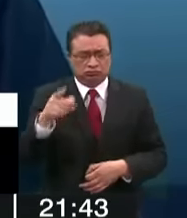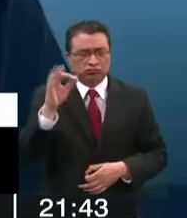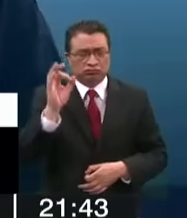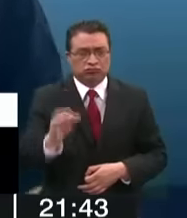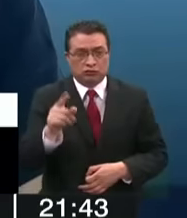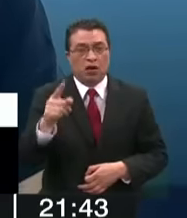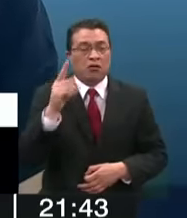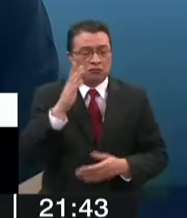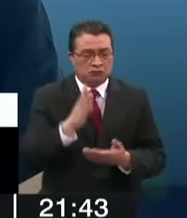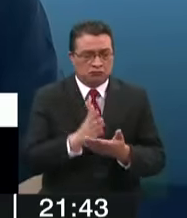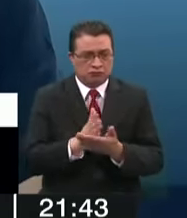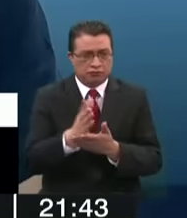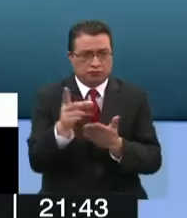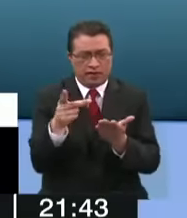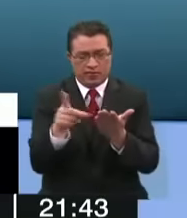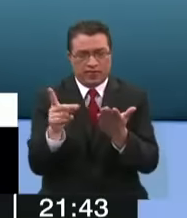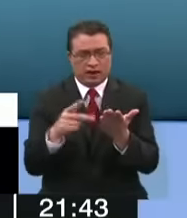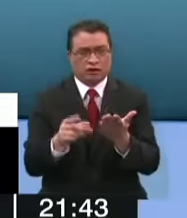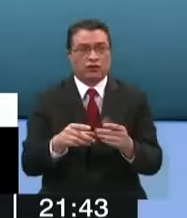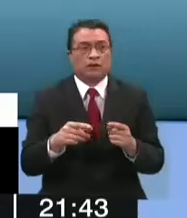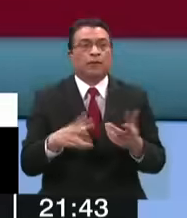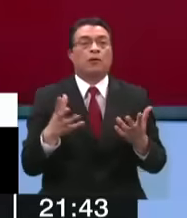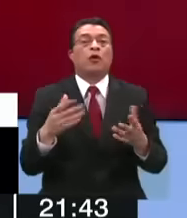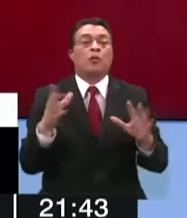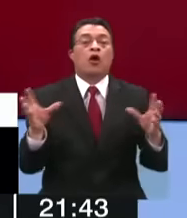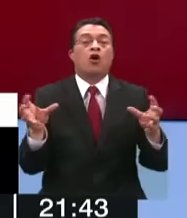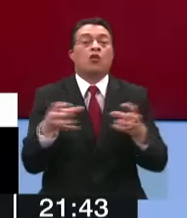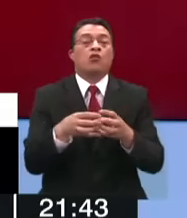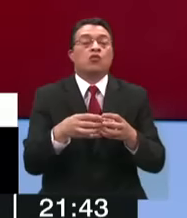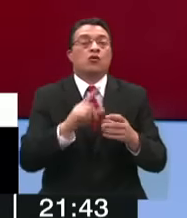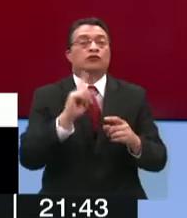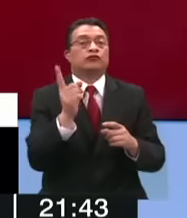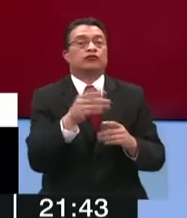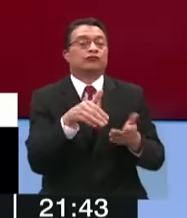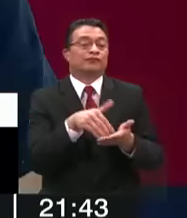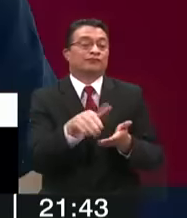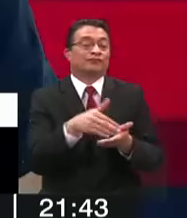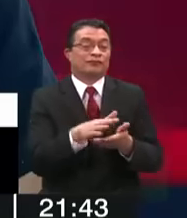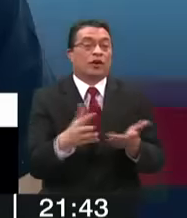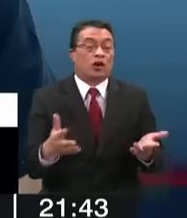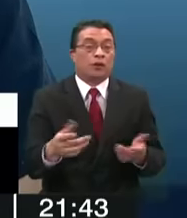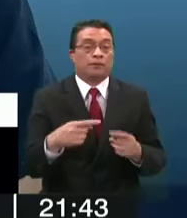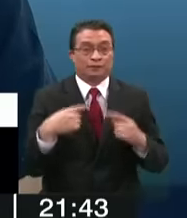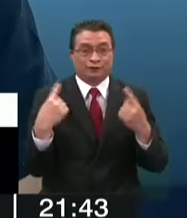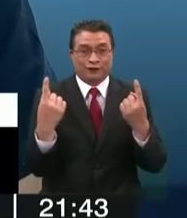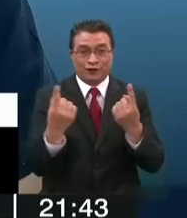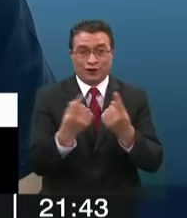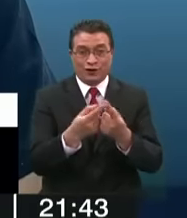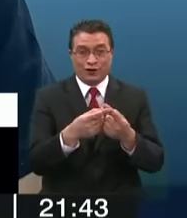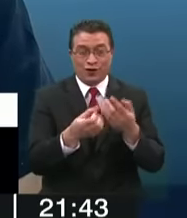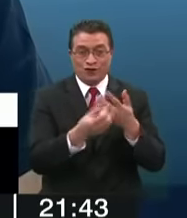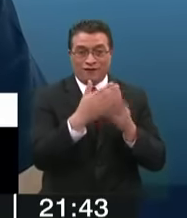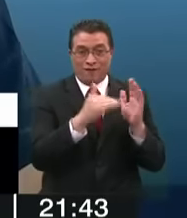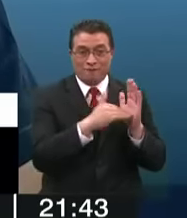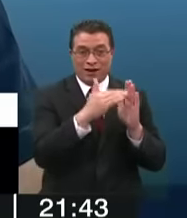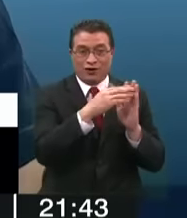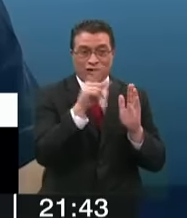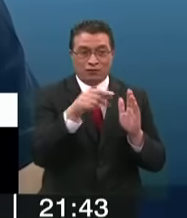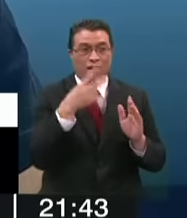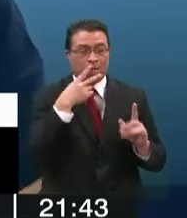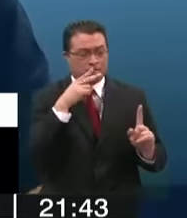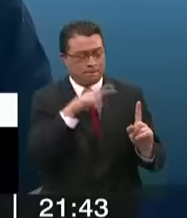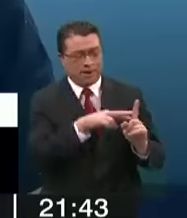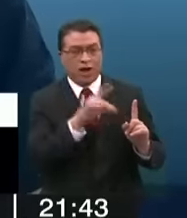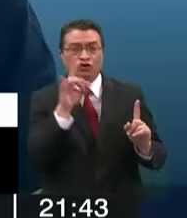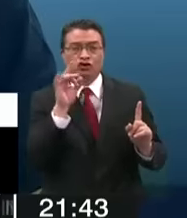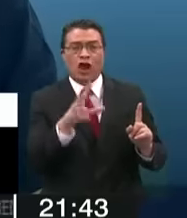de un diagnóstico. ¿Y no se le relaciona demasiado con la Concertación, que mucha gente rechaza ahora? Es que la Concertación no se le puede mirar el lado negro nomás.